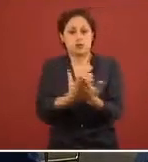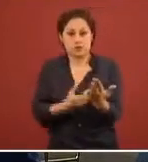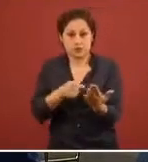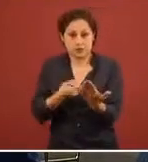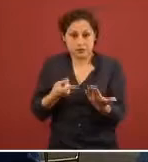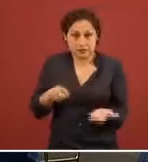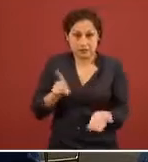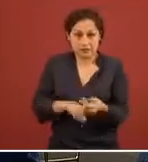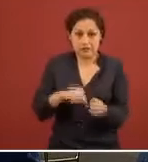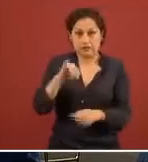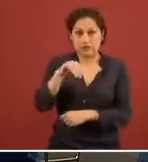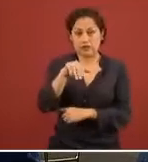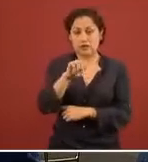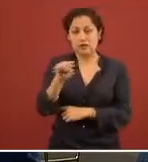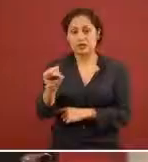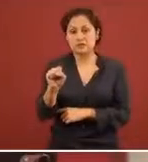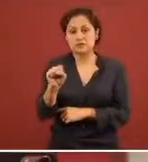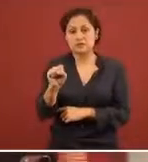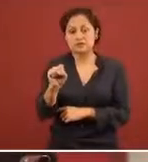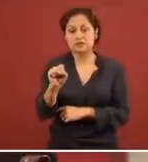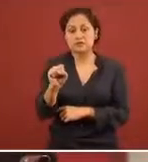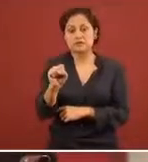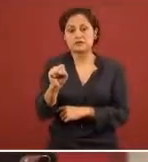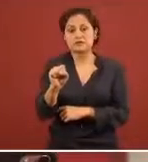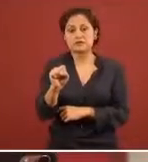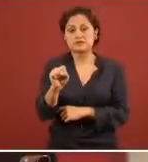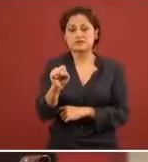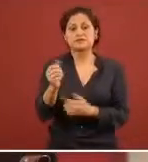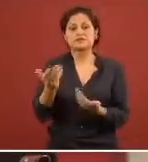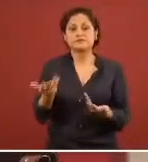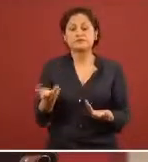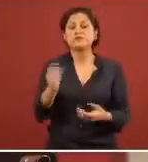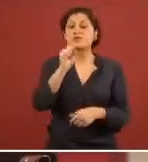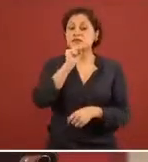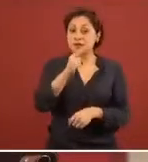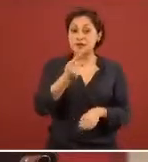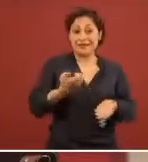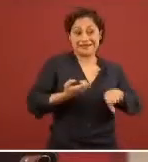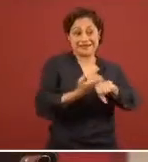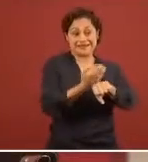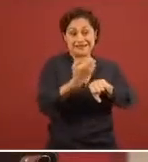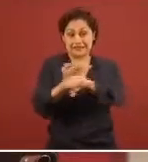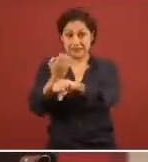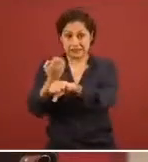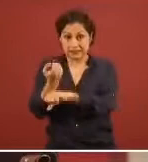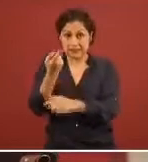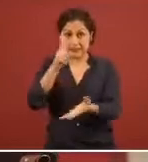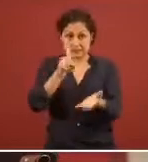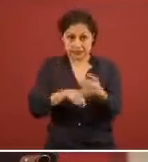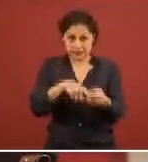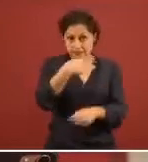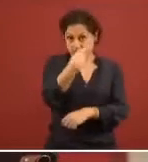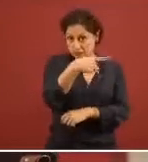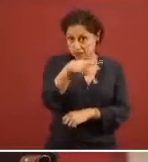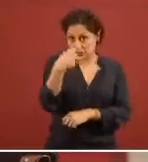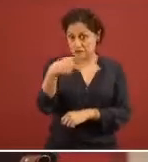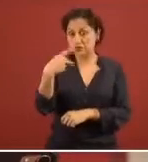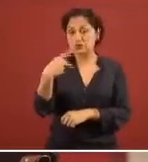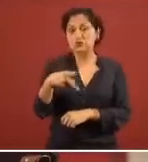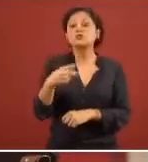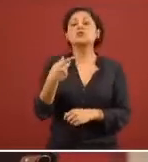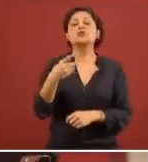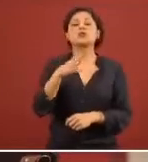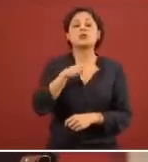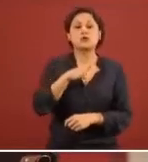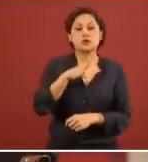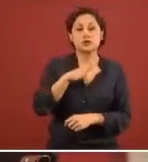Social, y en los sistemas estatales de salud, en su conjunto, existe